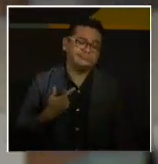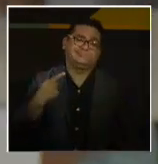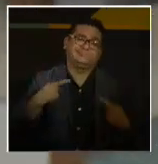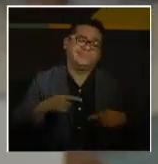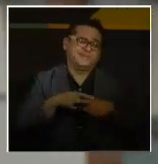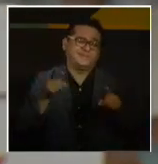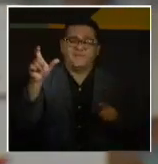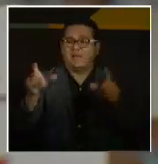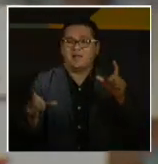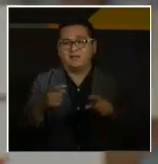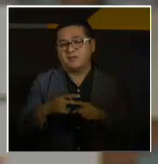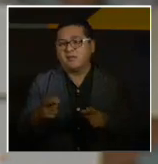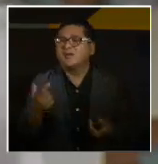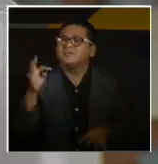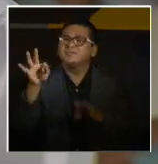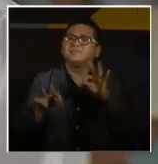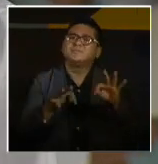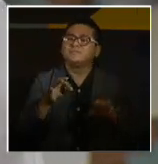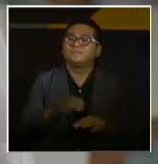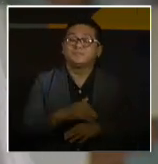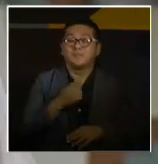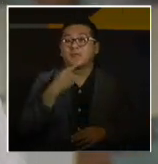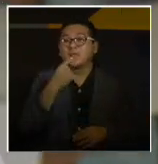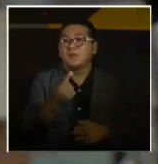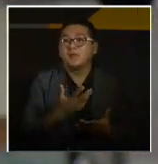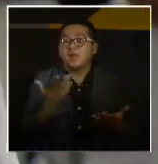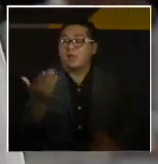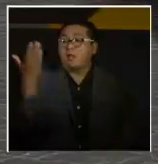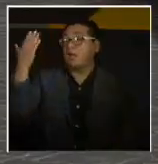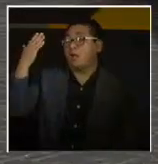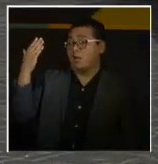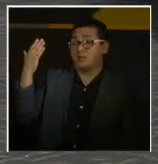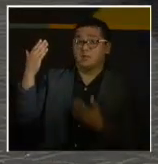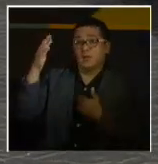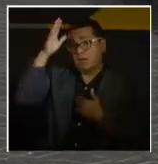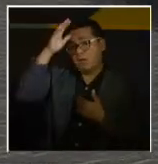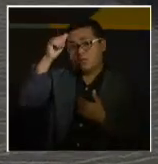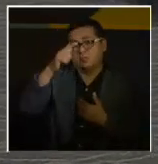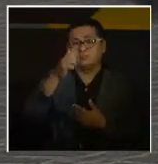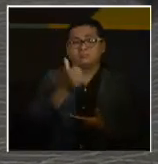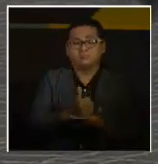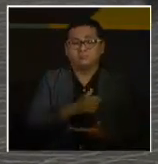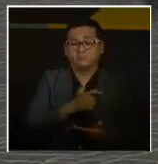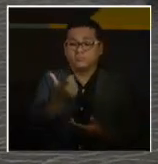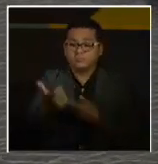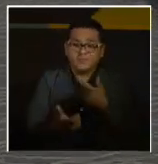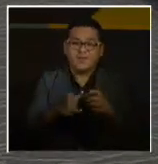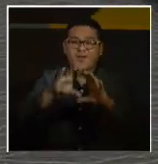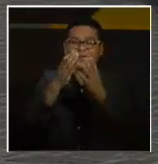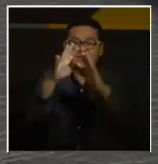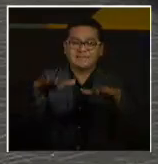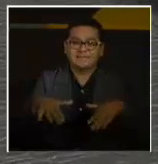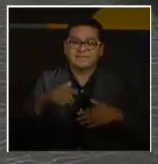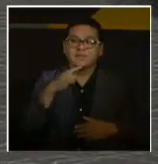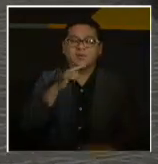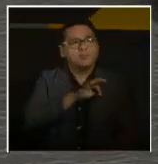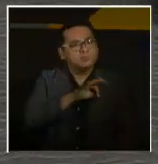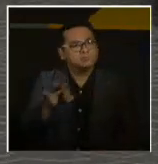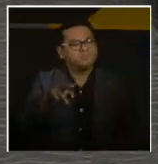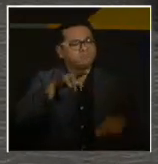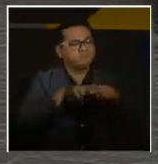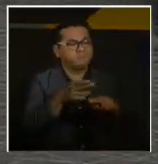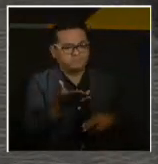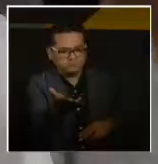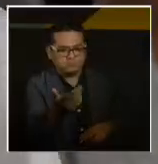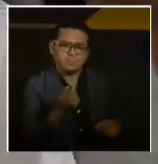ciudadanos distinguidos. ¿Y de qué se trata esto? Se trata de que antes de que nos aprueben el presupuesto en el Congreso del Estado, nos podamos sentar